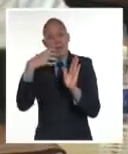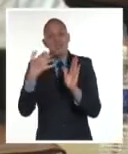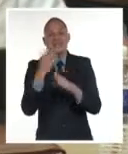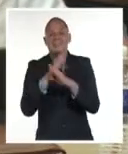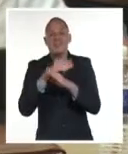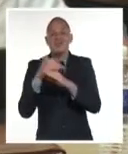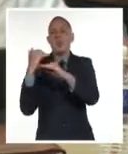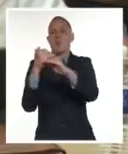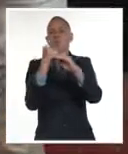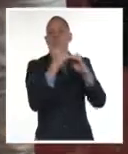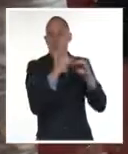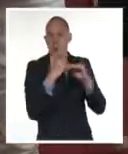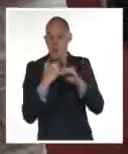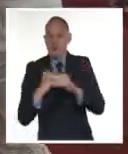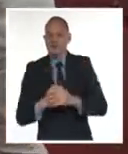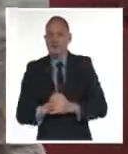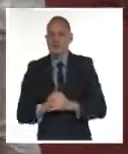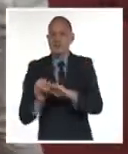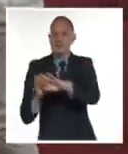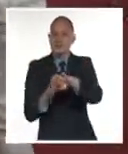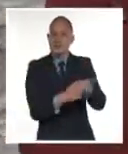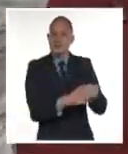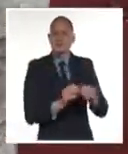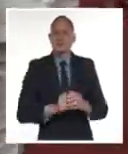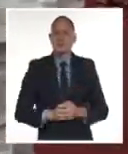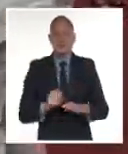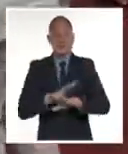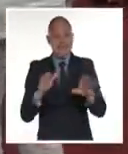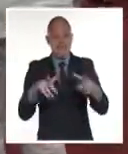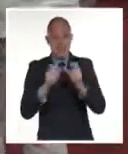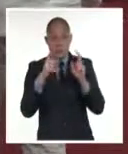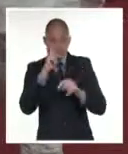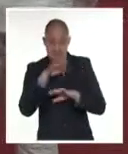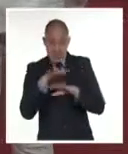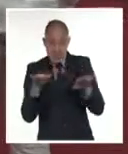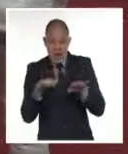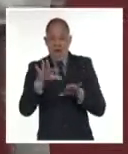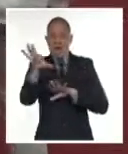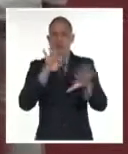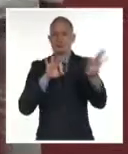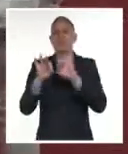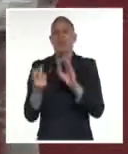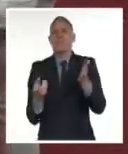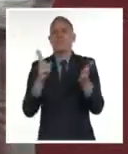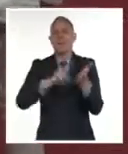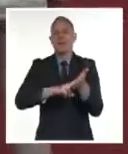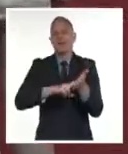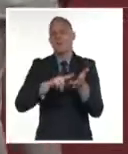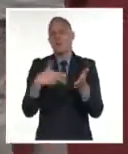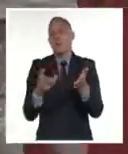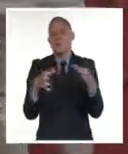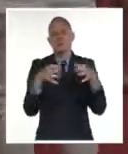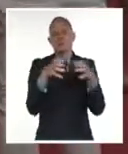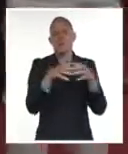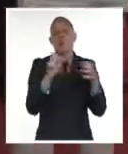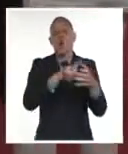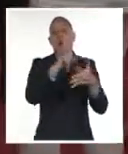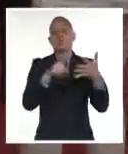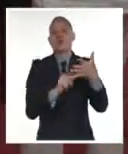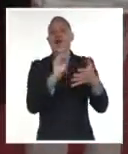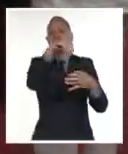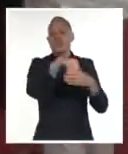nuestra fuerza. Al finalizar la asamblea de balance, quedaron elegidos los integrantes del comité y el buró provincial del